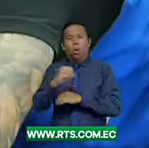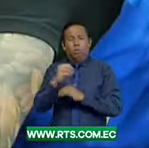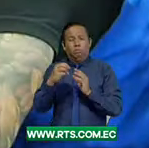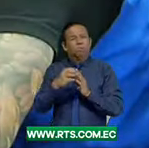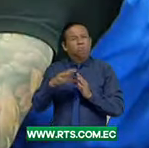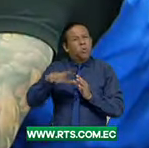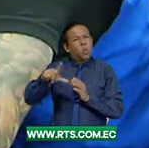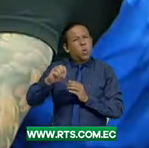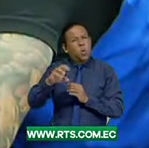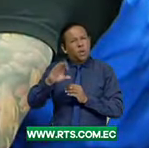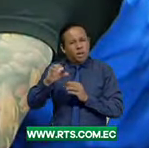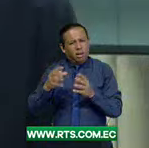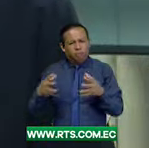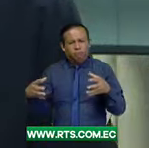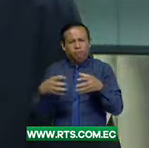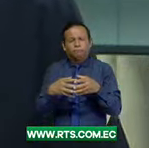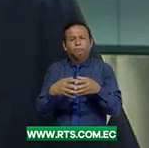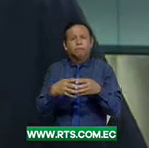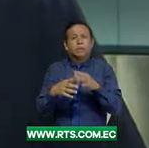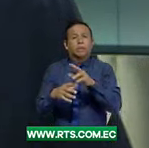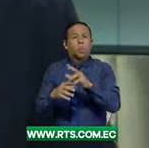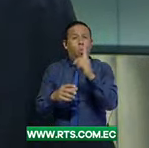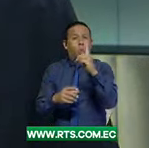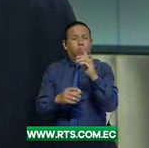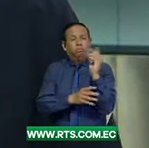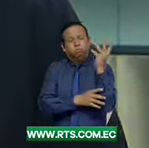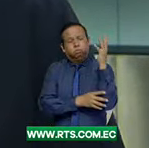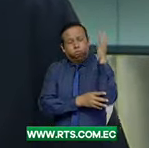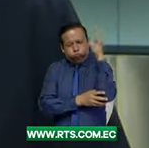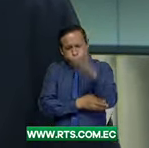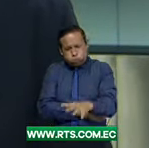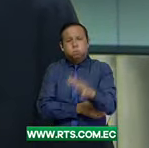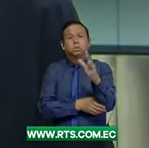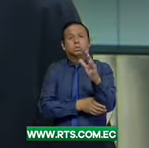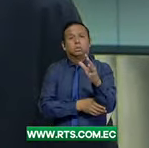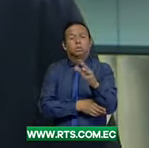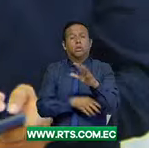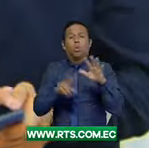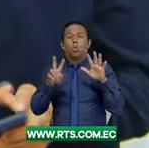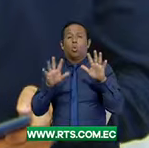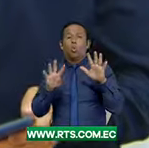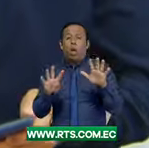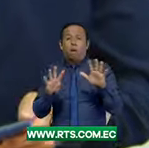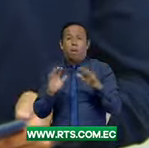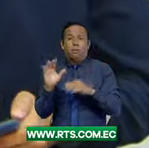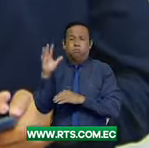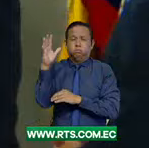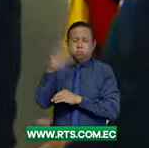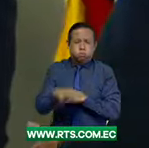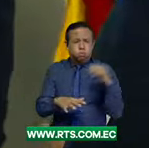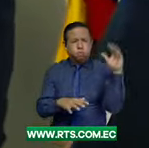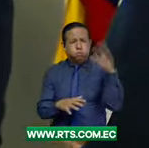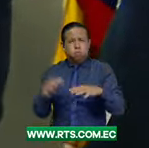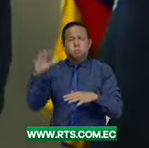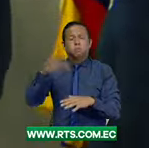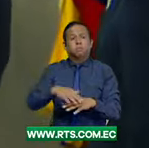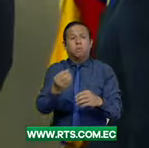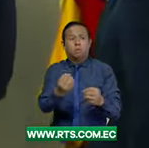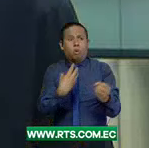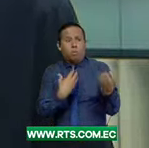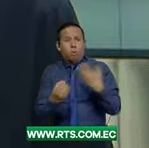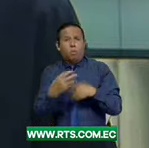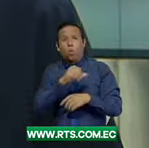35 reportes, de los cuales hay más de 9 árboles caídos en diferentes zonas de la ciudad. Hace un momento nos reportaron 2 postes caídos en la